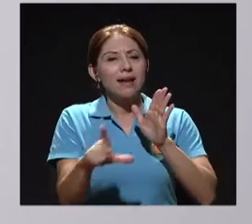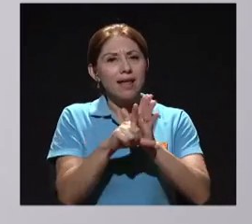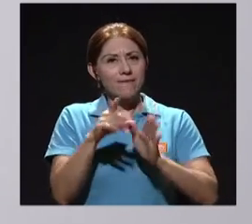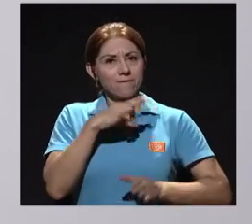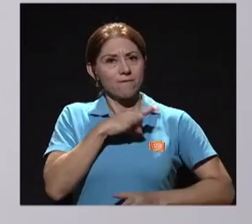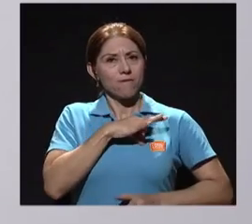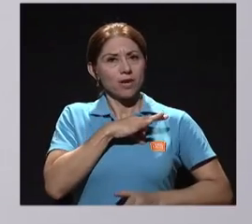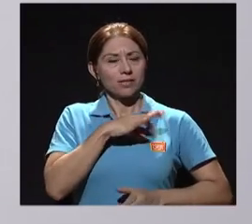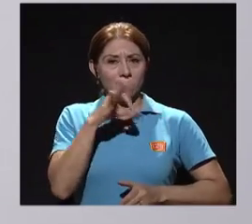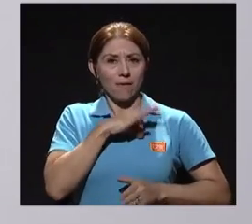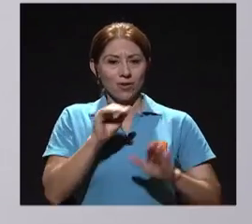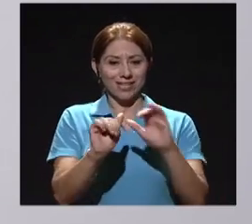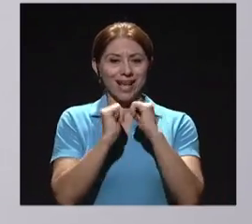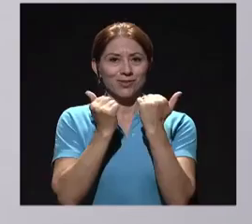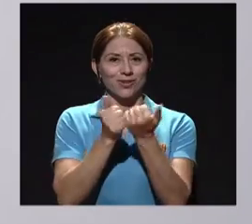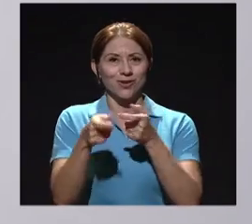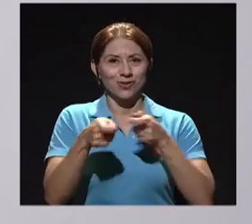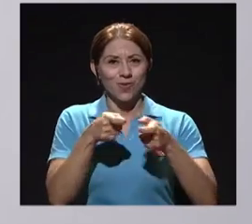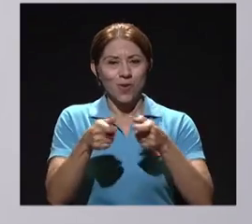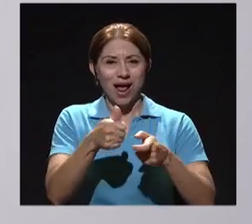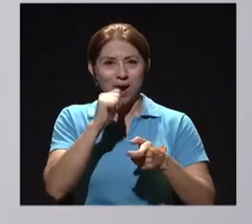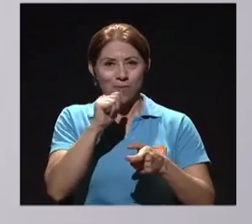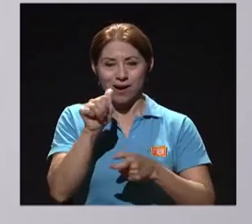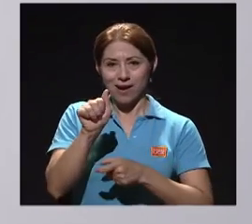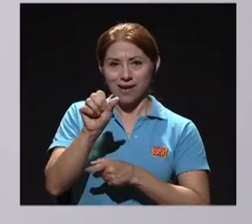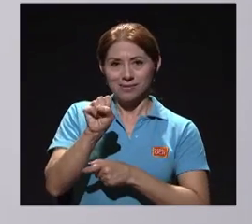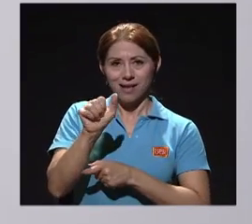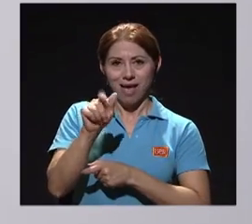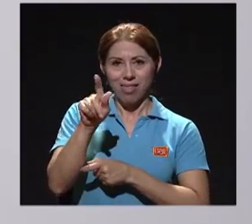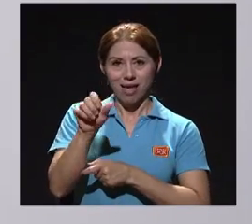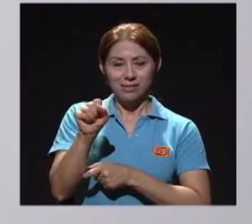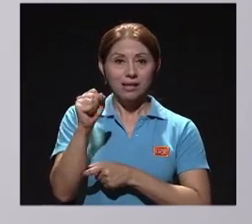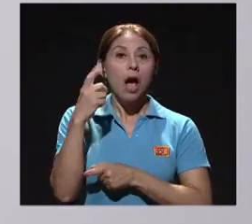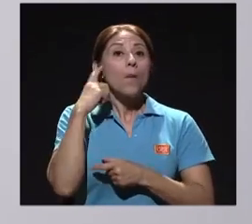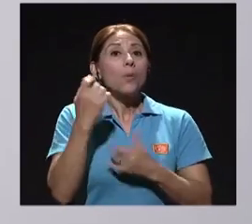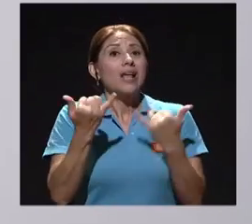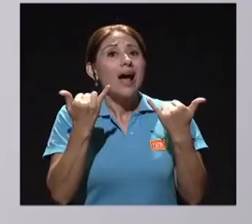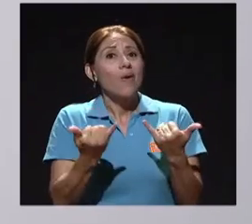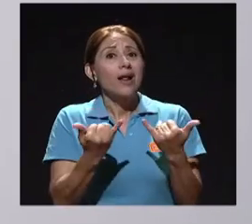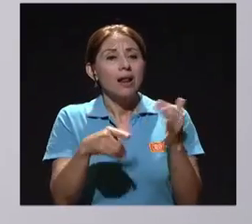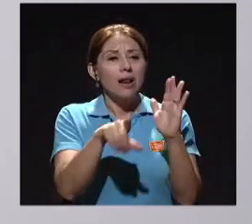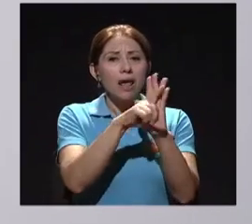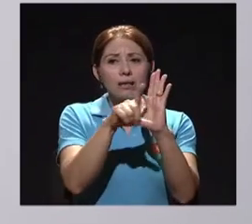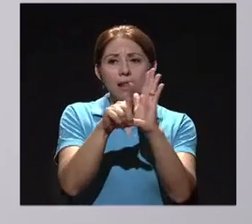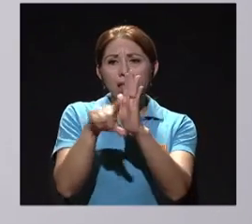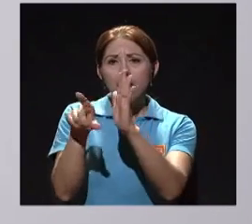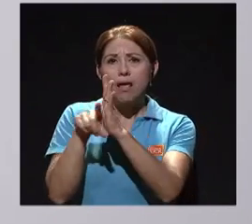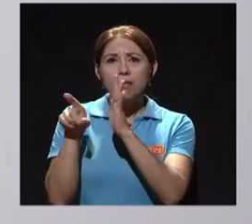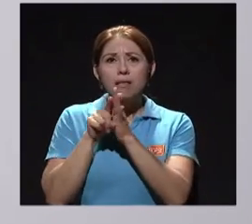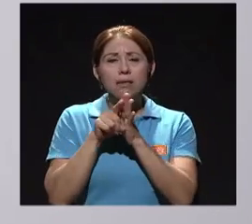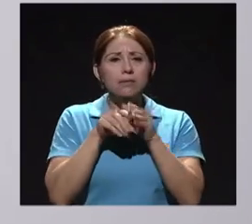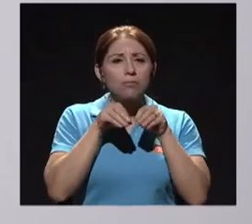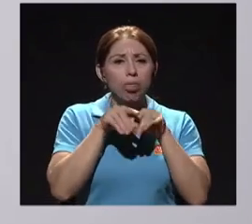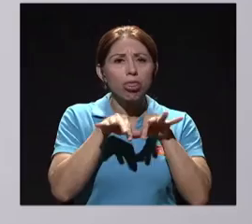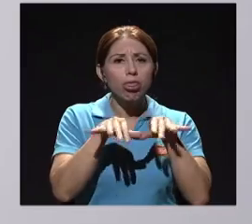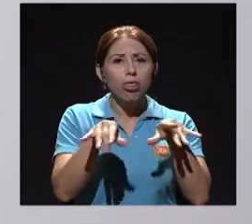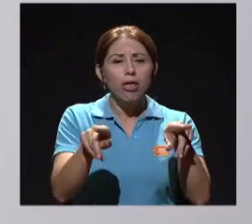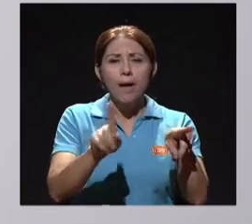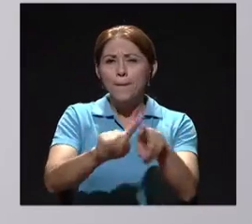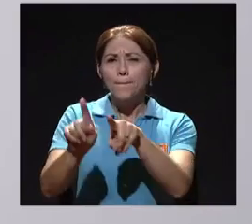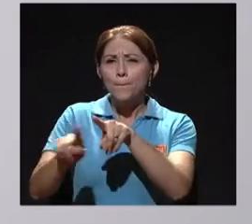favorece favorece a las azadas y es que por ejemplo al estar diseminadas las leyes en muchos grupos pueden muchas